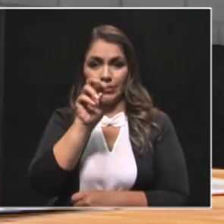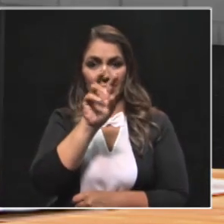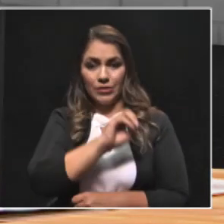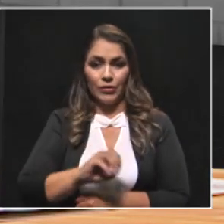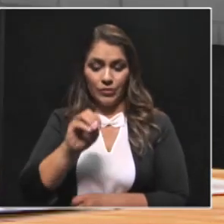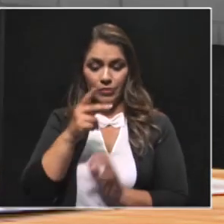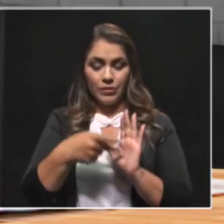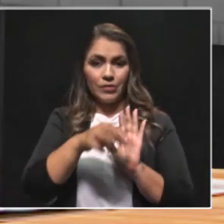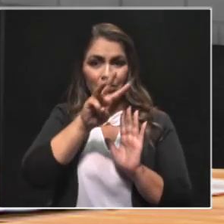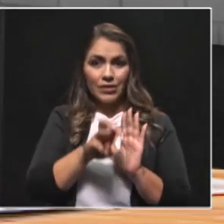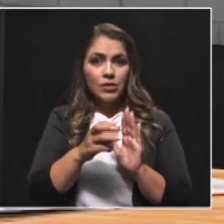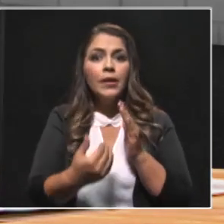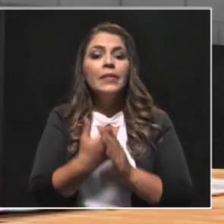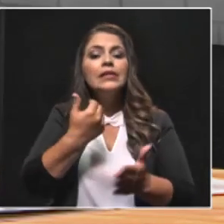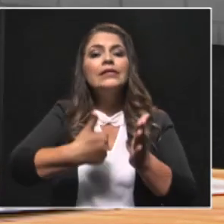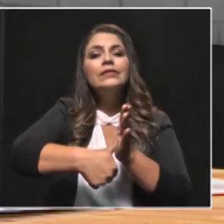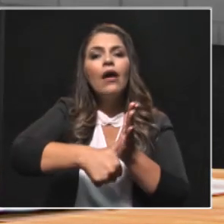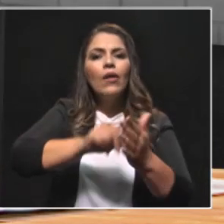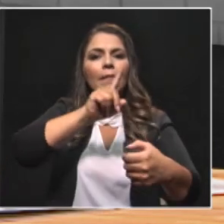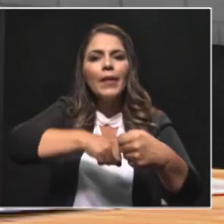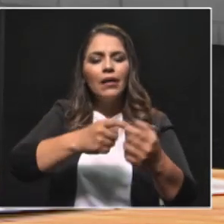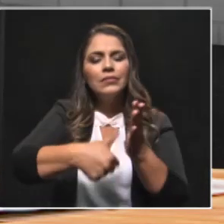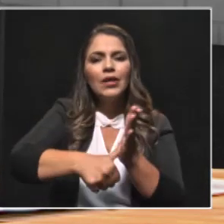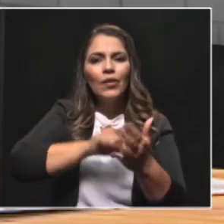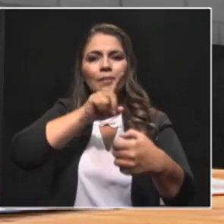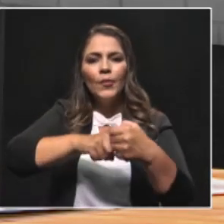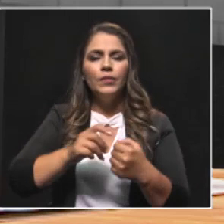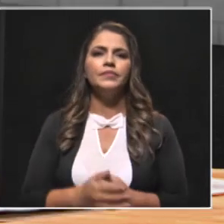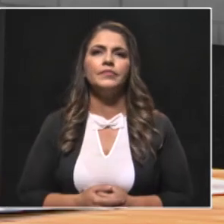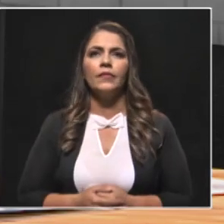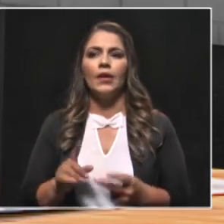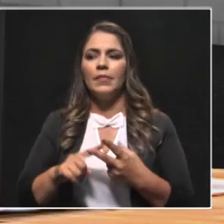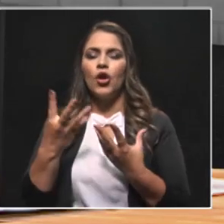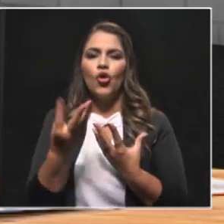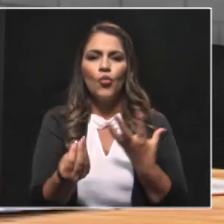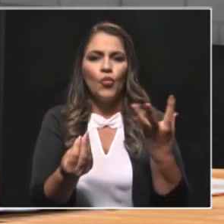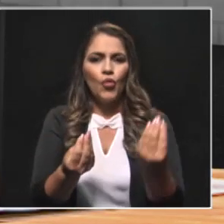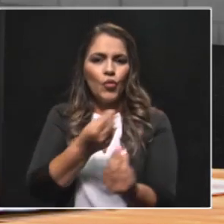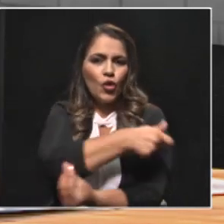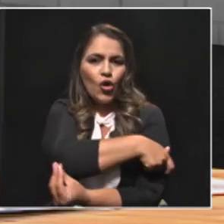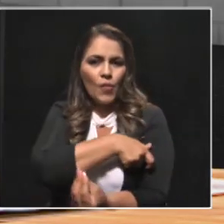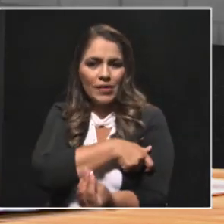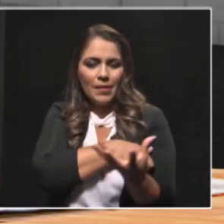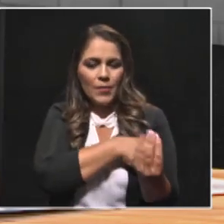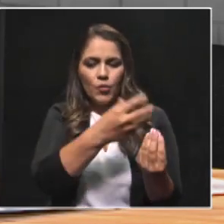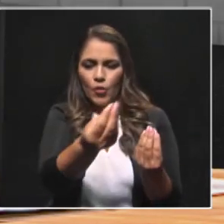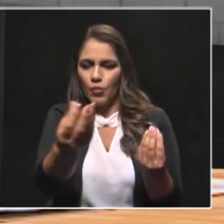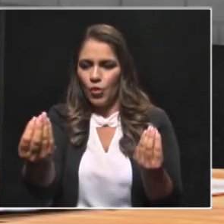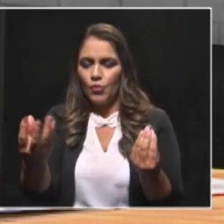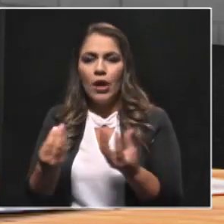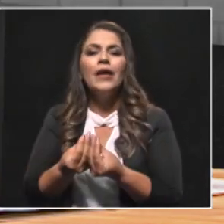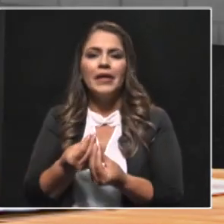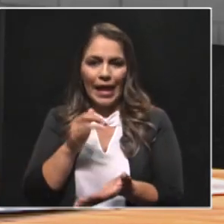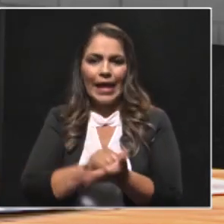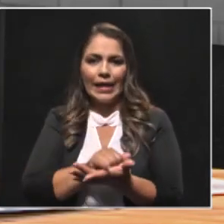2018, que inició el proceso de inscripción de cédulas e inició el proceso de inscripción de comités, que son los precursores de los grupos significativos